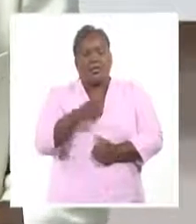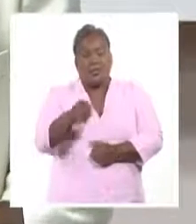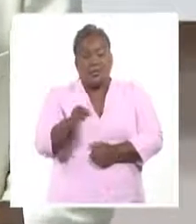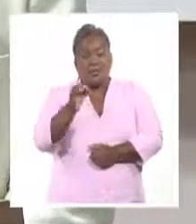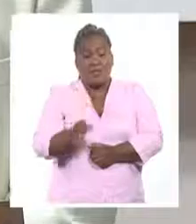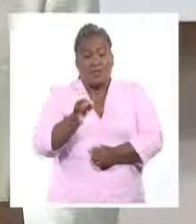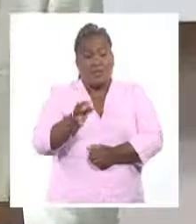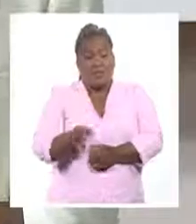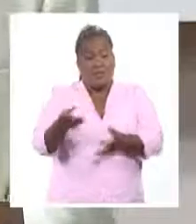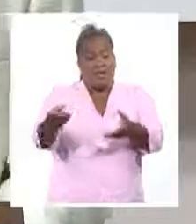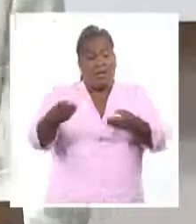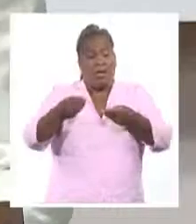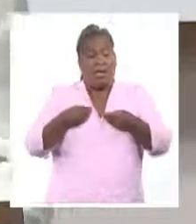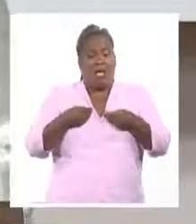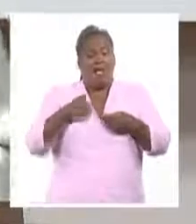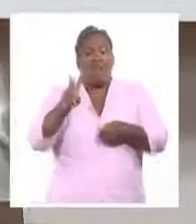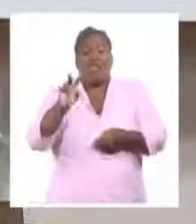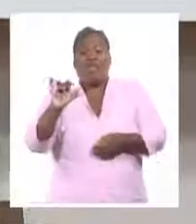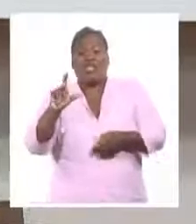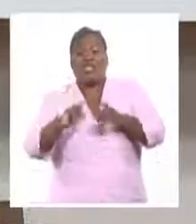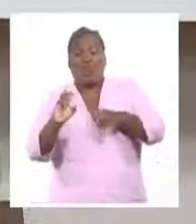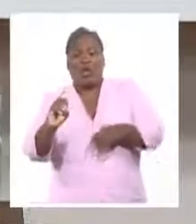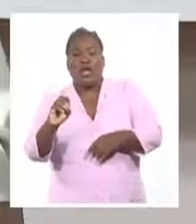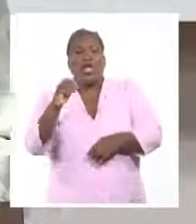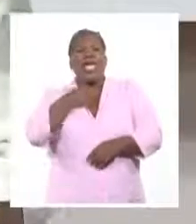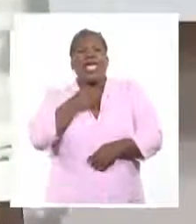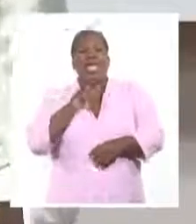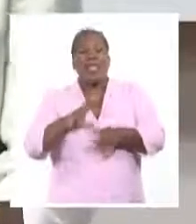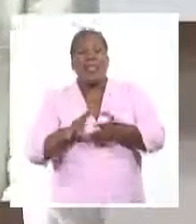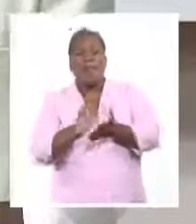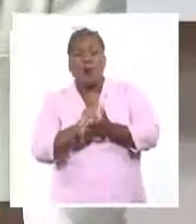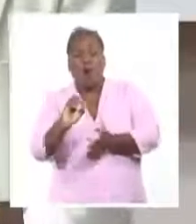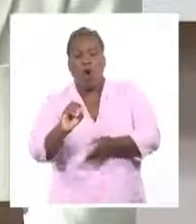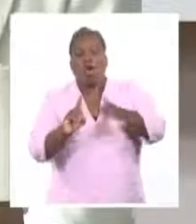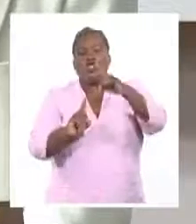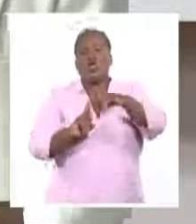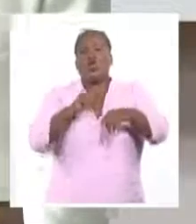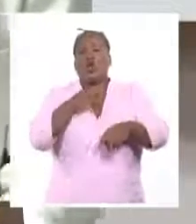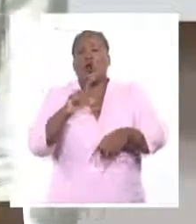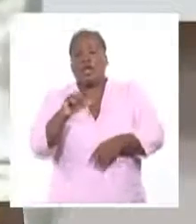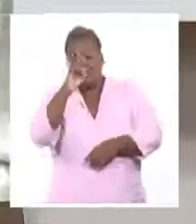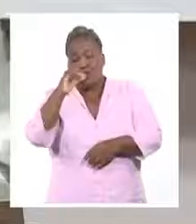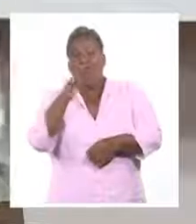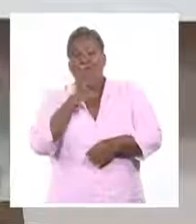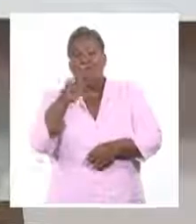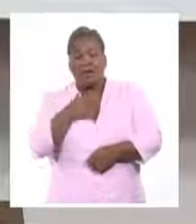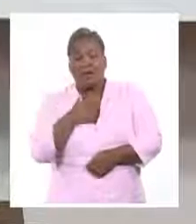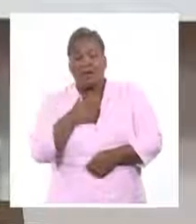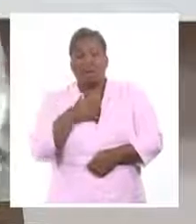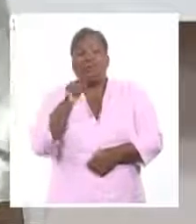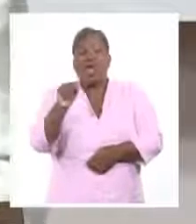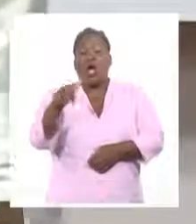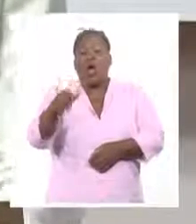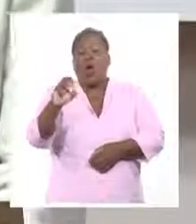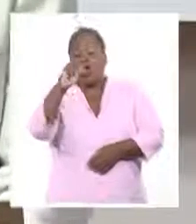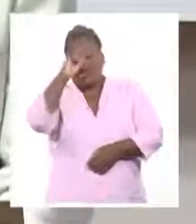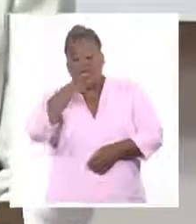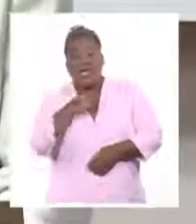nos transmiten Víctor Faule, Elmo, Graciela, Torres Cueva, Limia, Israel, José Ernesto,